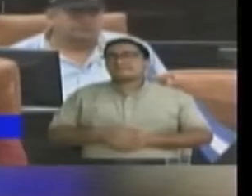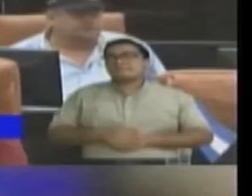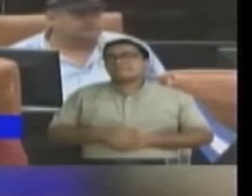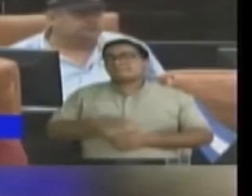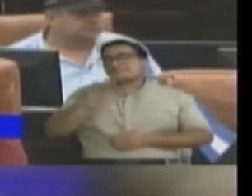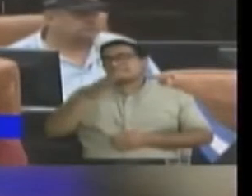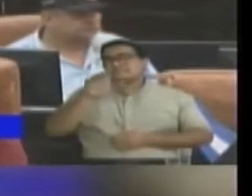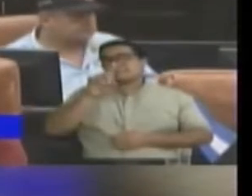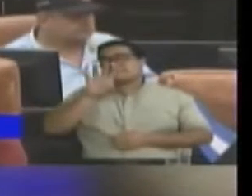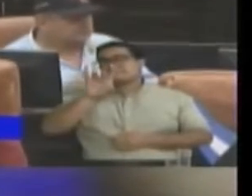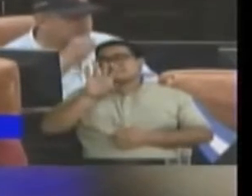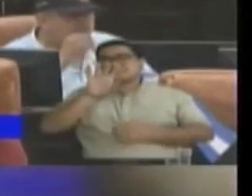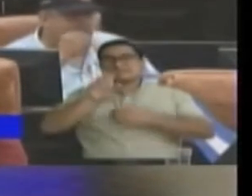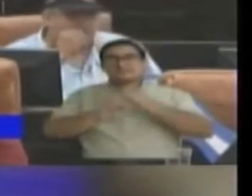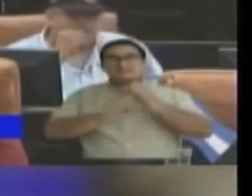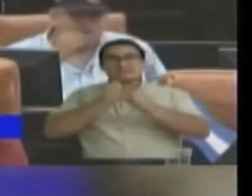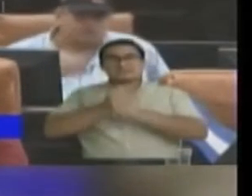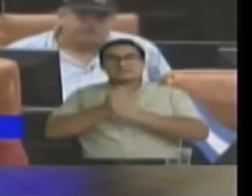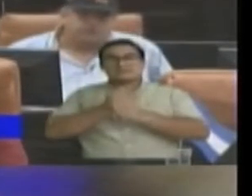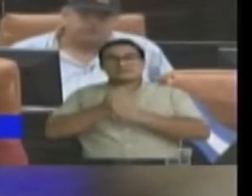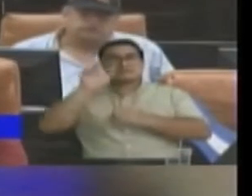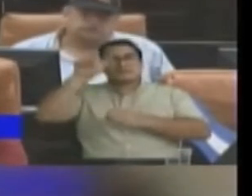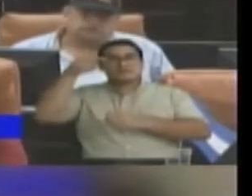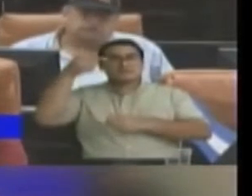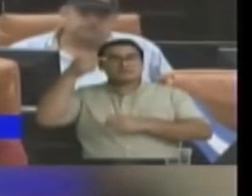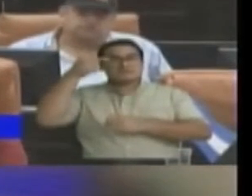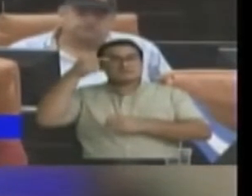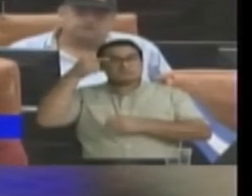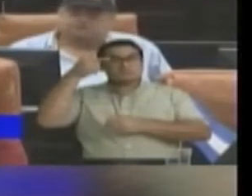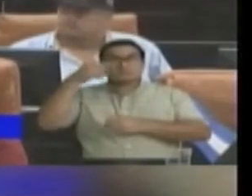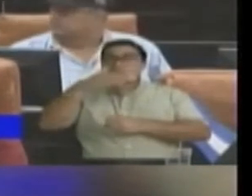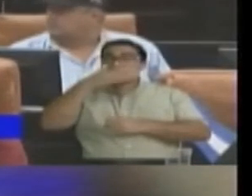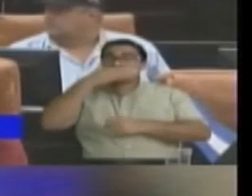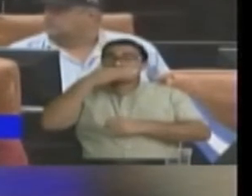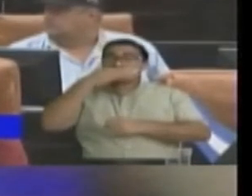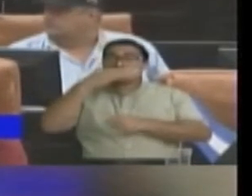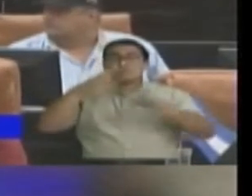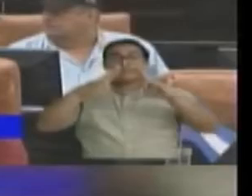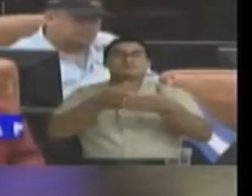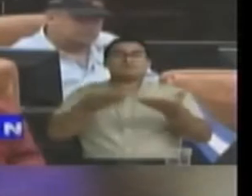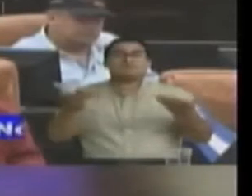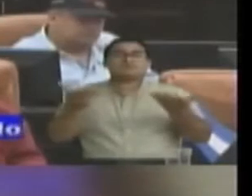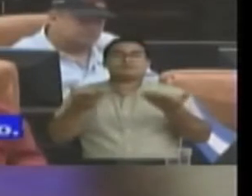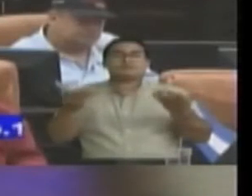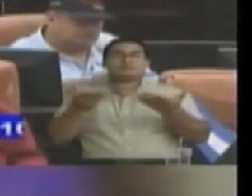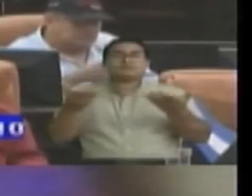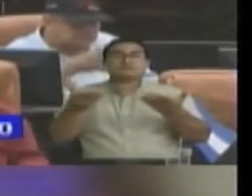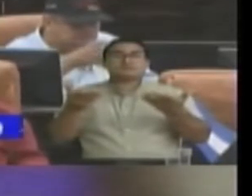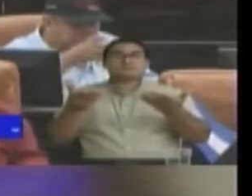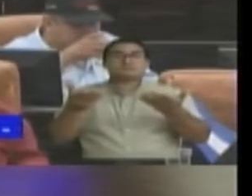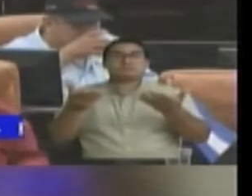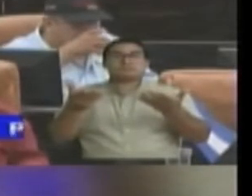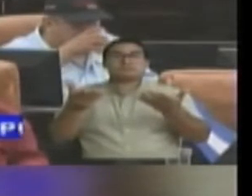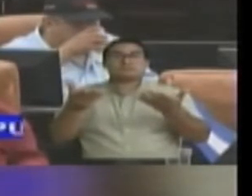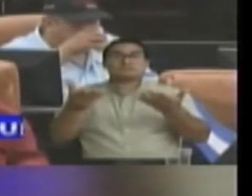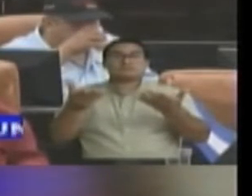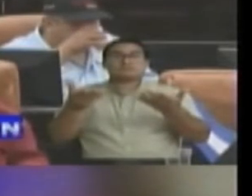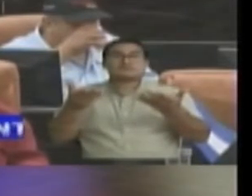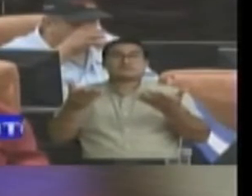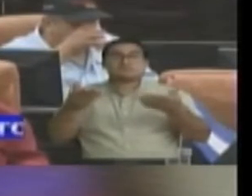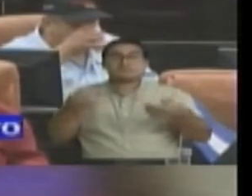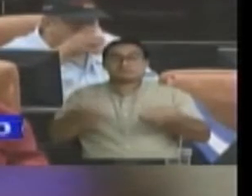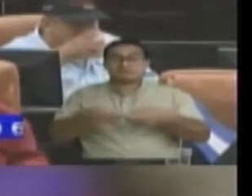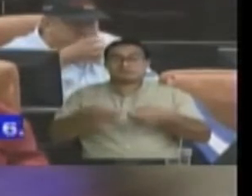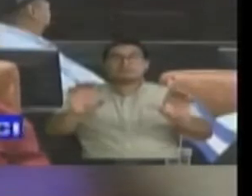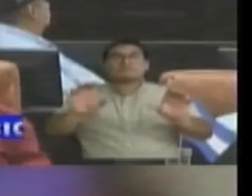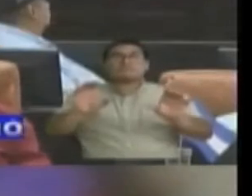casi 14 años, el gobierno se ha quedado estancado el avance de la